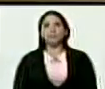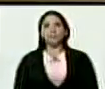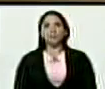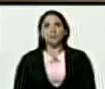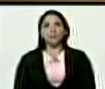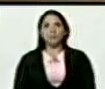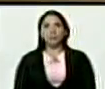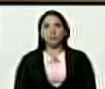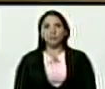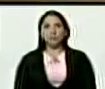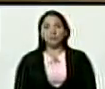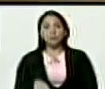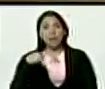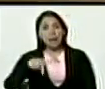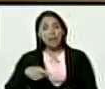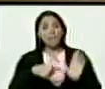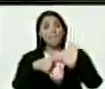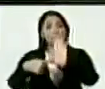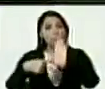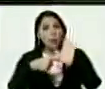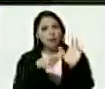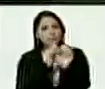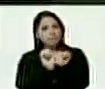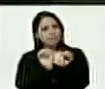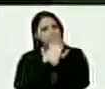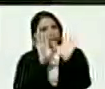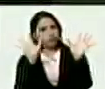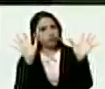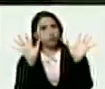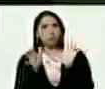Aquí se demuestra claramente